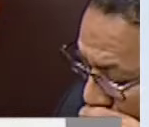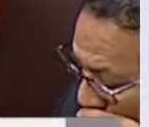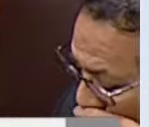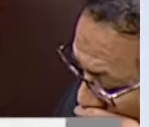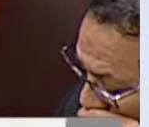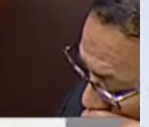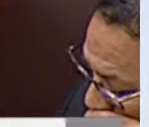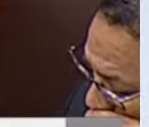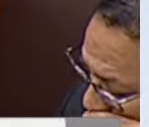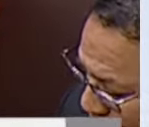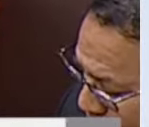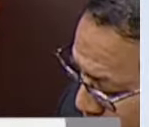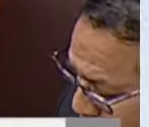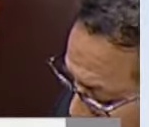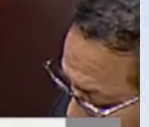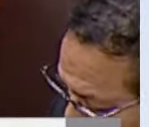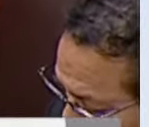Minas,